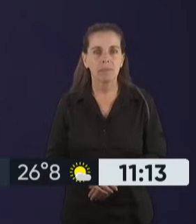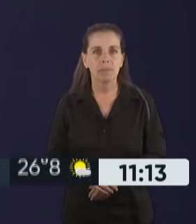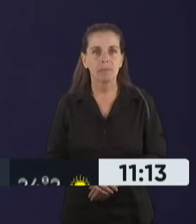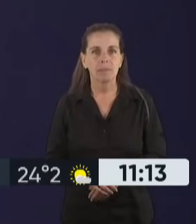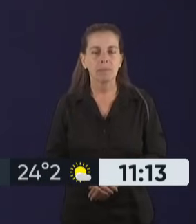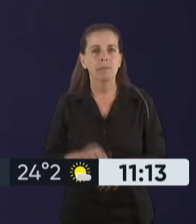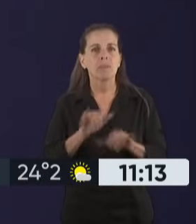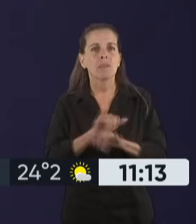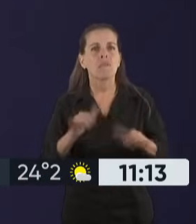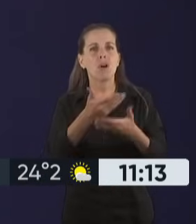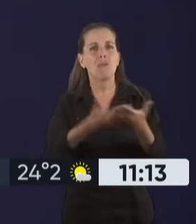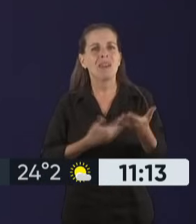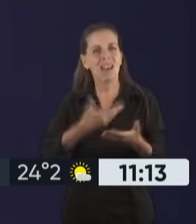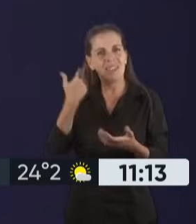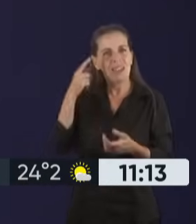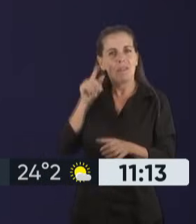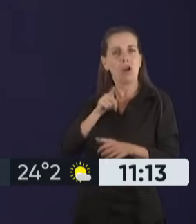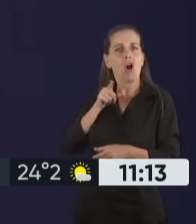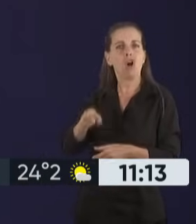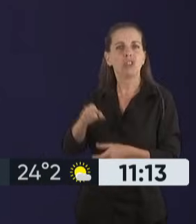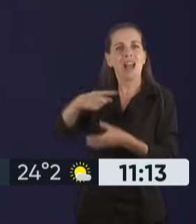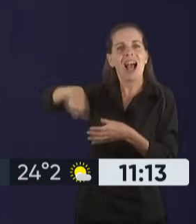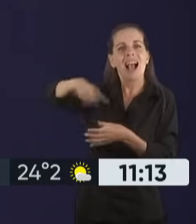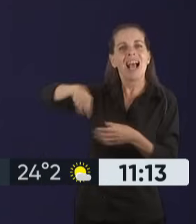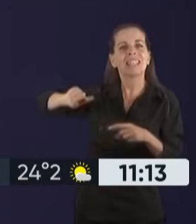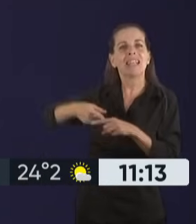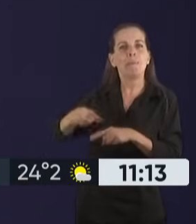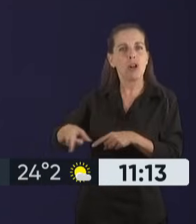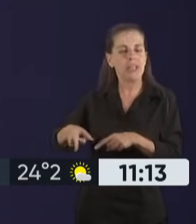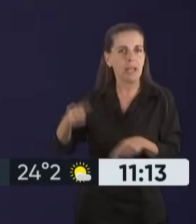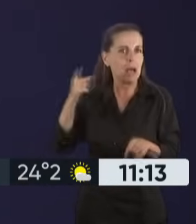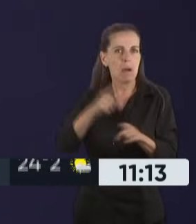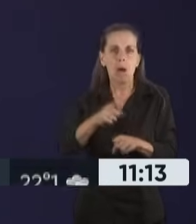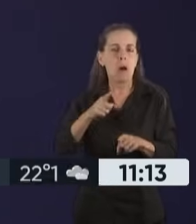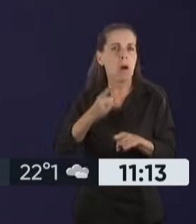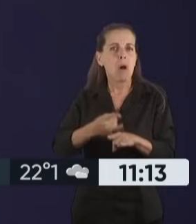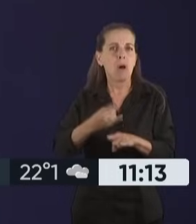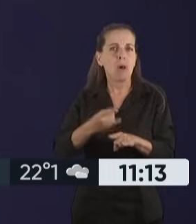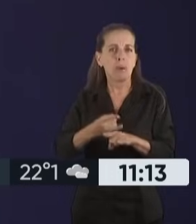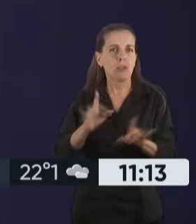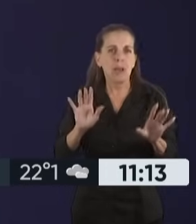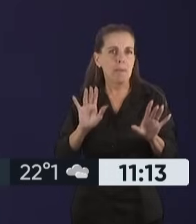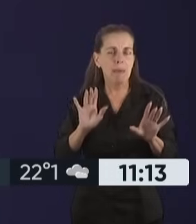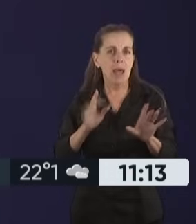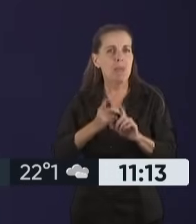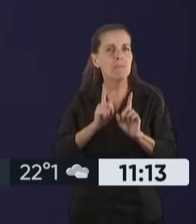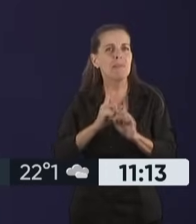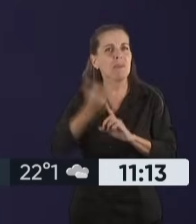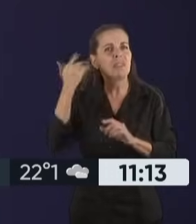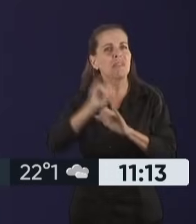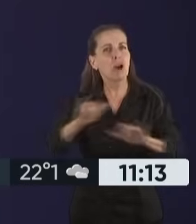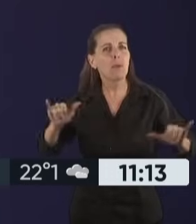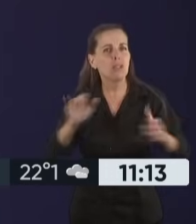el comunicado fue contra la casta política, como lo ha sido siempre cuando los comunicados estaban en línea con este tipo